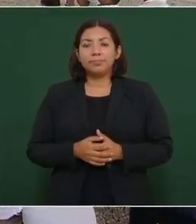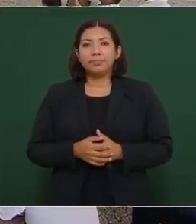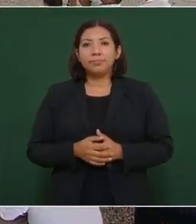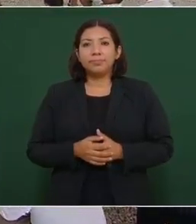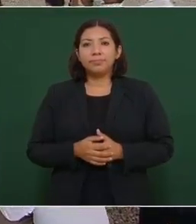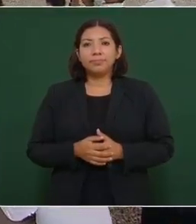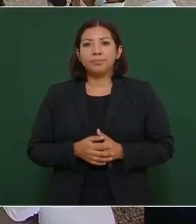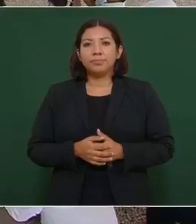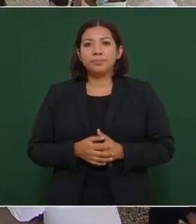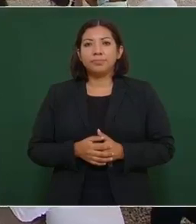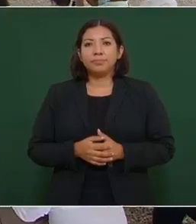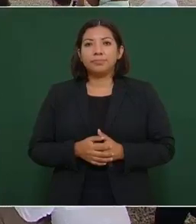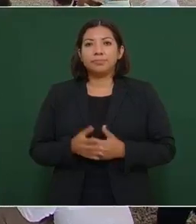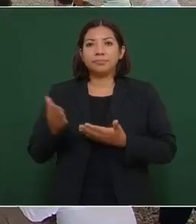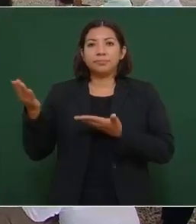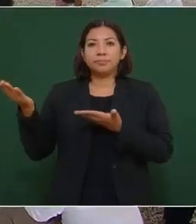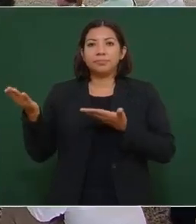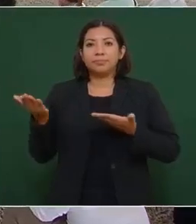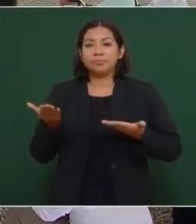lleguen,